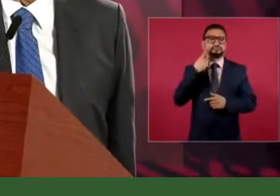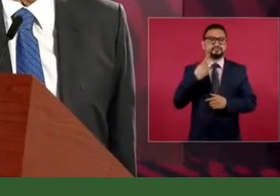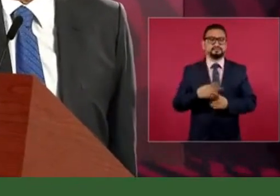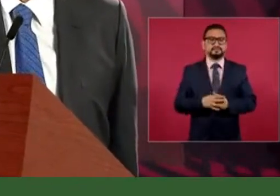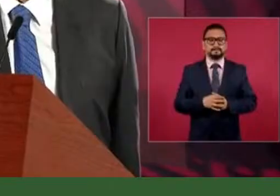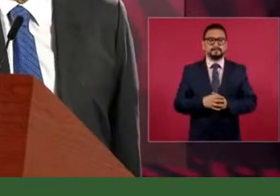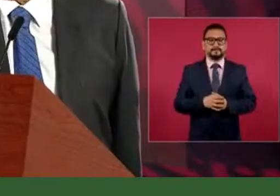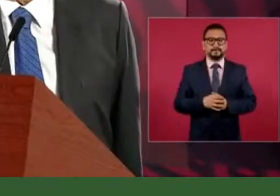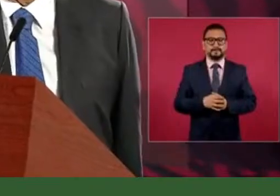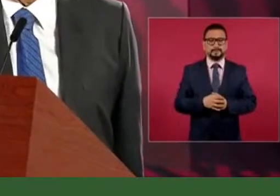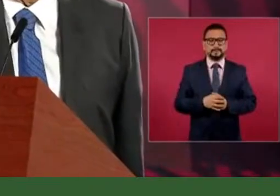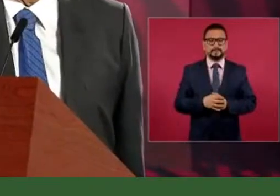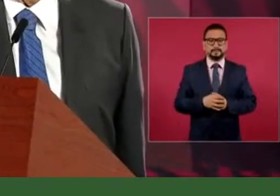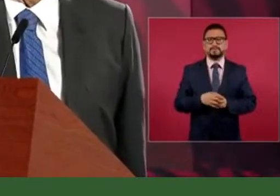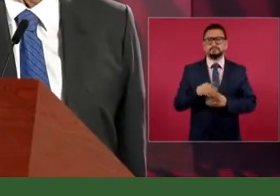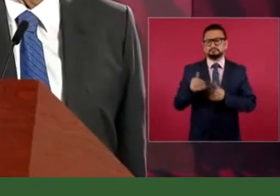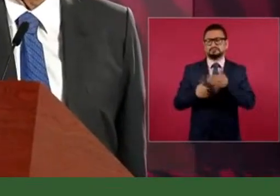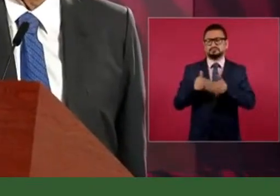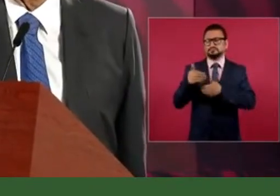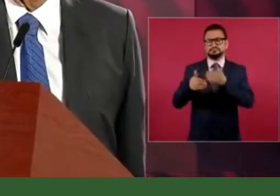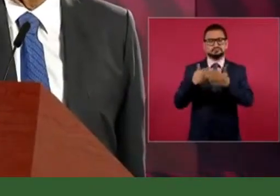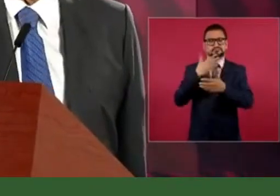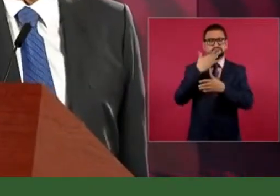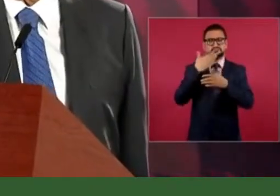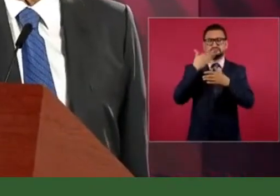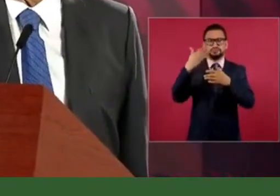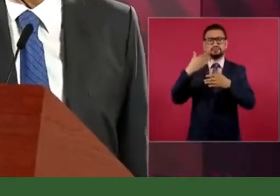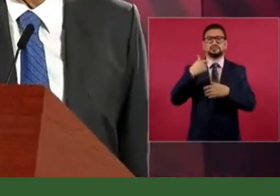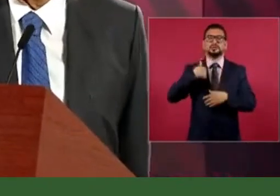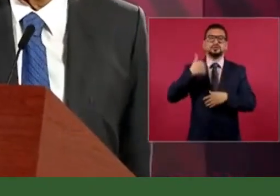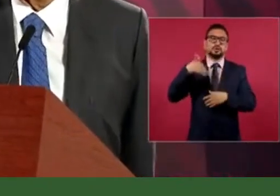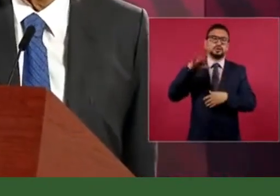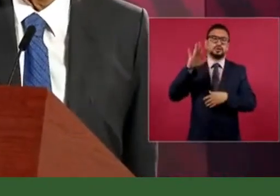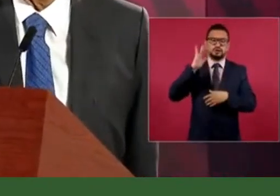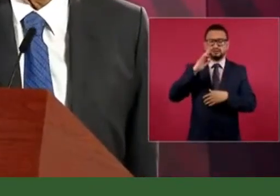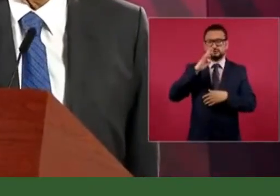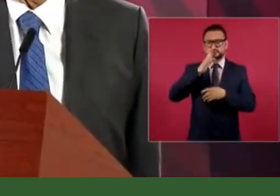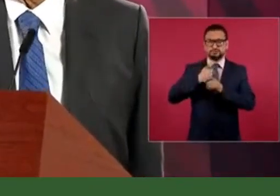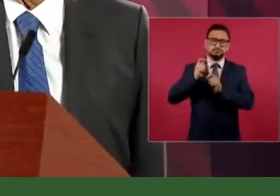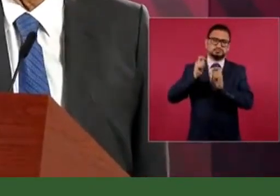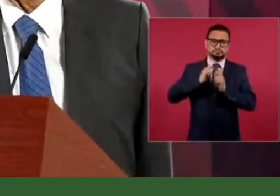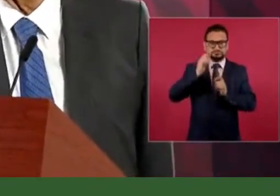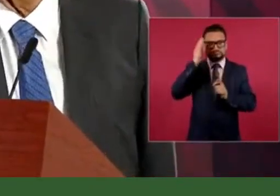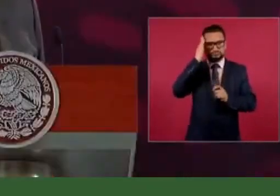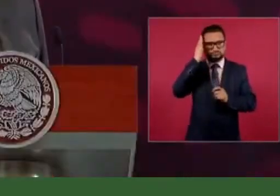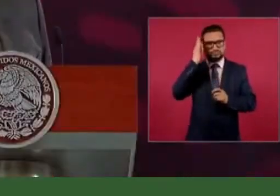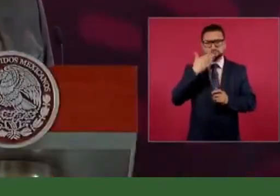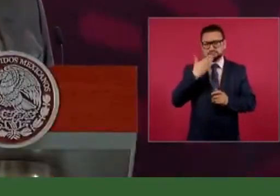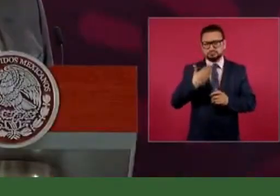se avanzó bastante, me tocó dirigirlo,